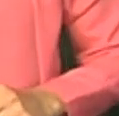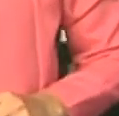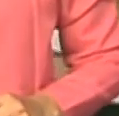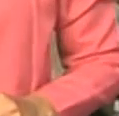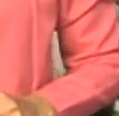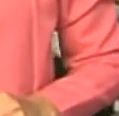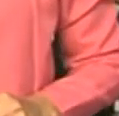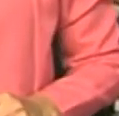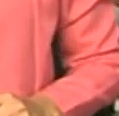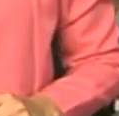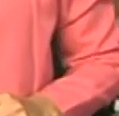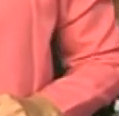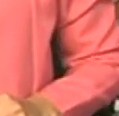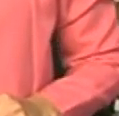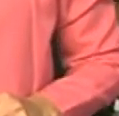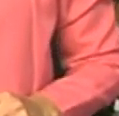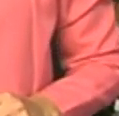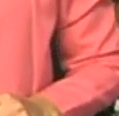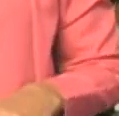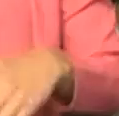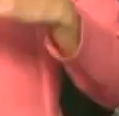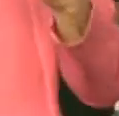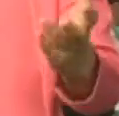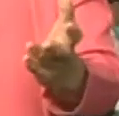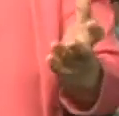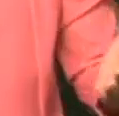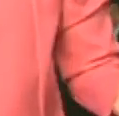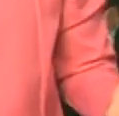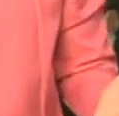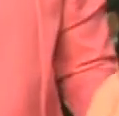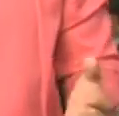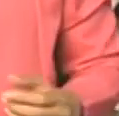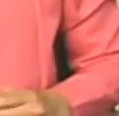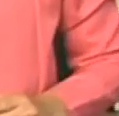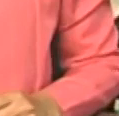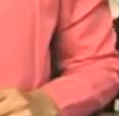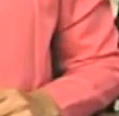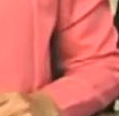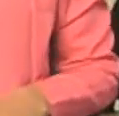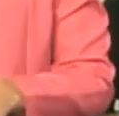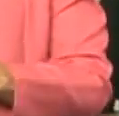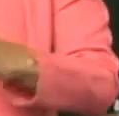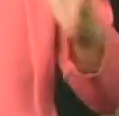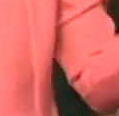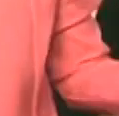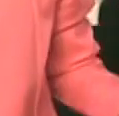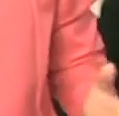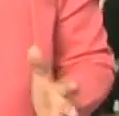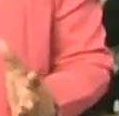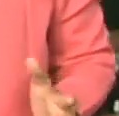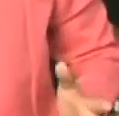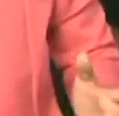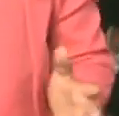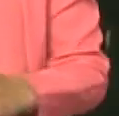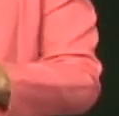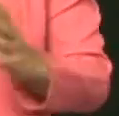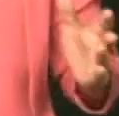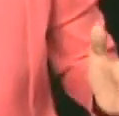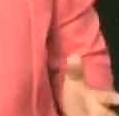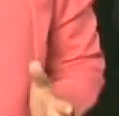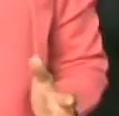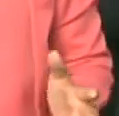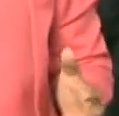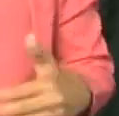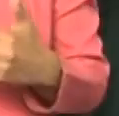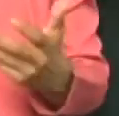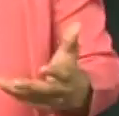información vamos a retornar nuevamente el contacto a los estudios, recordándole a todos nuestros usuarios de Venezolana de Televisión que esto es parte de las diversas